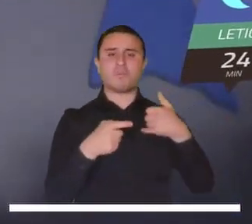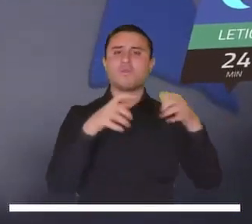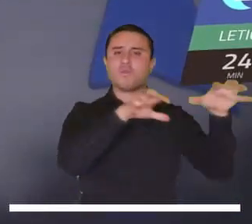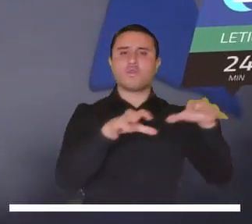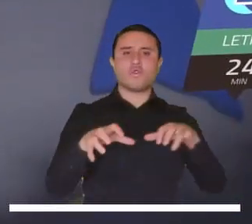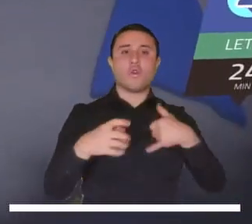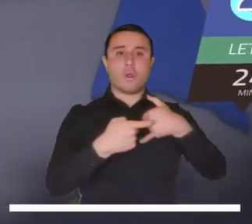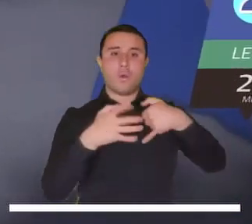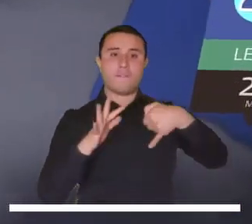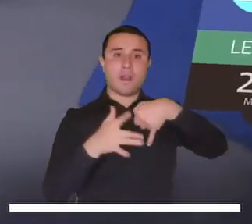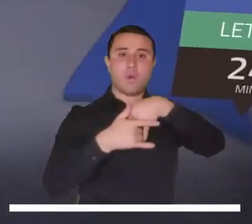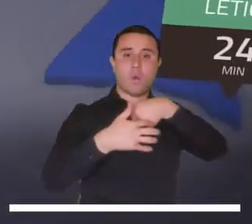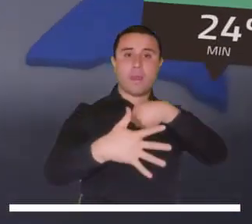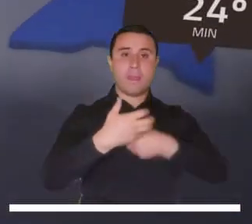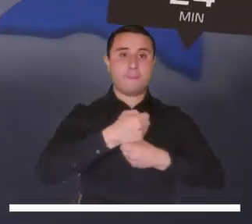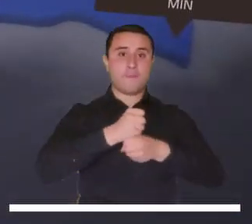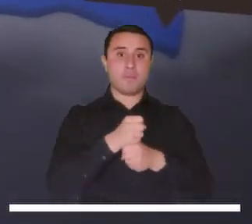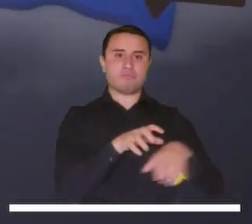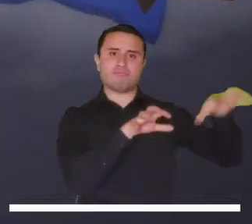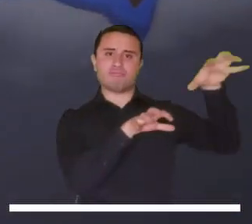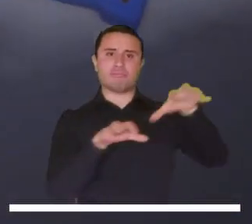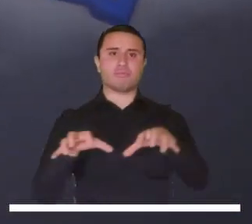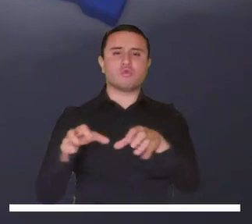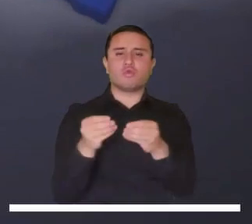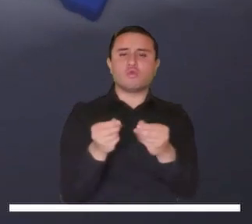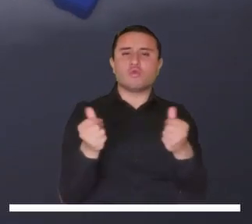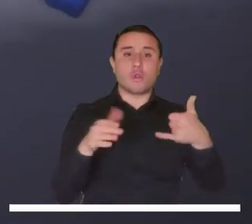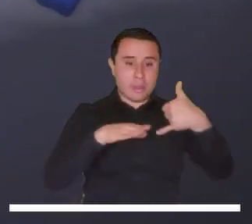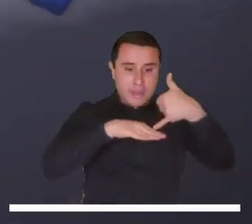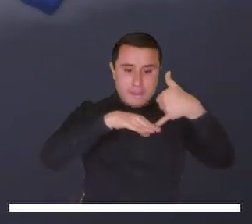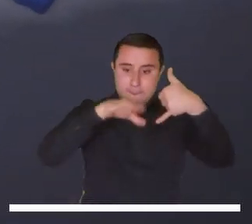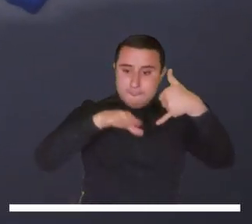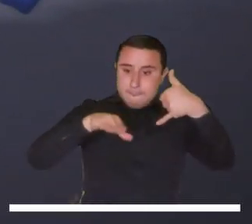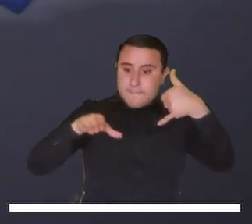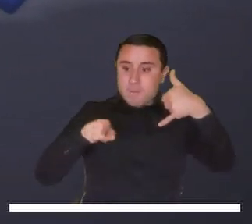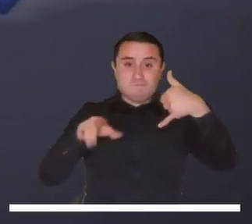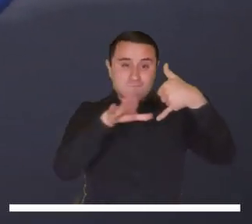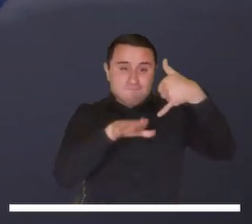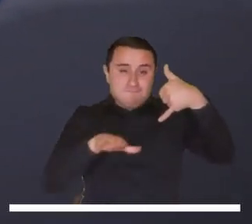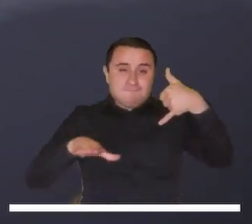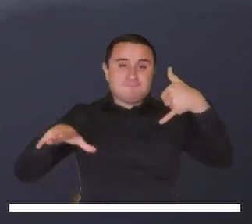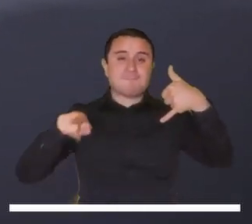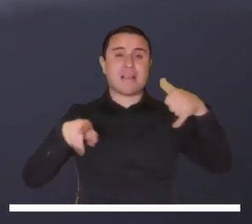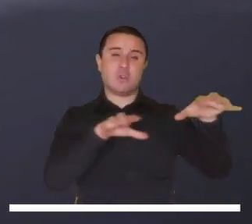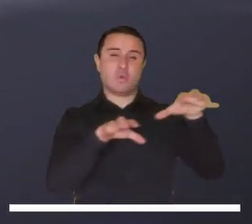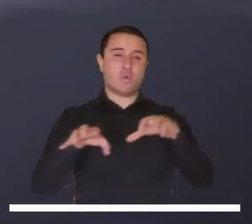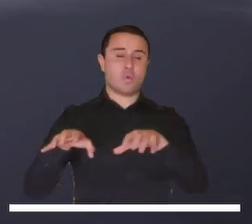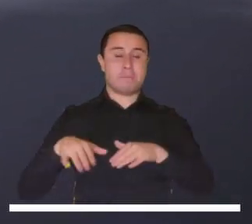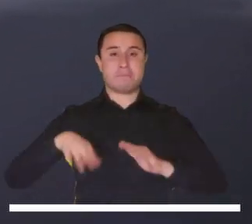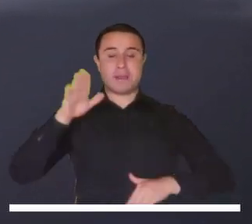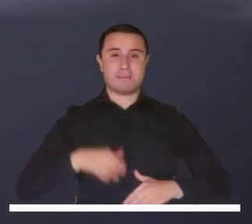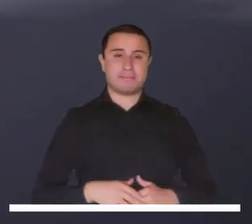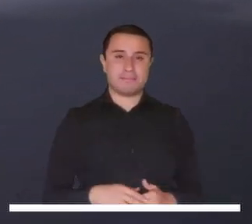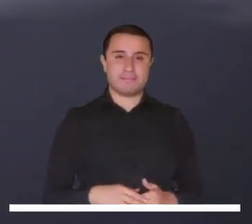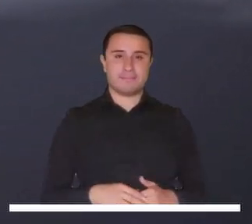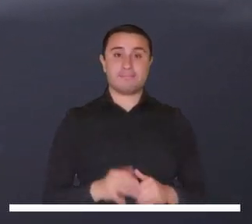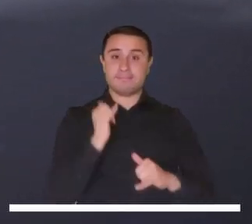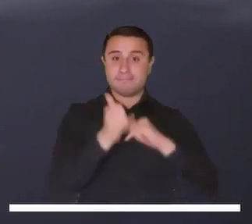Al sur del país, lluvias en Guaviare, Guainía y Baupés. Lluvias ligeras en sectores del Piedemonte.